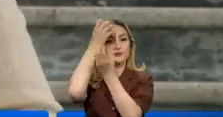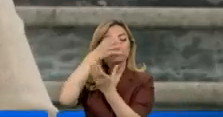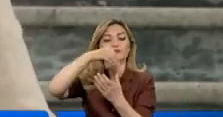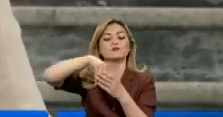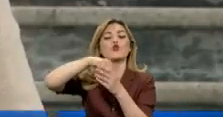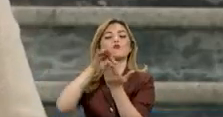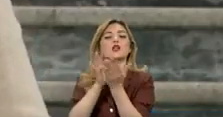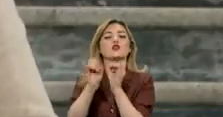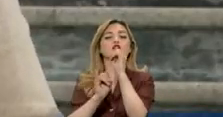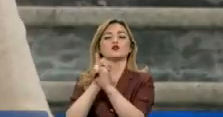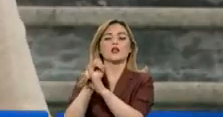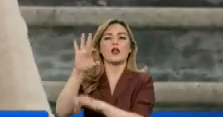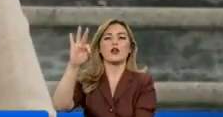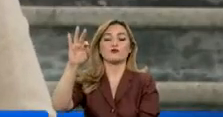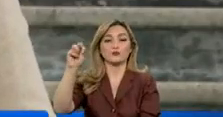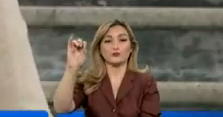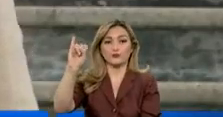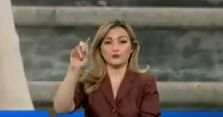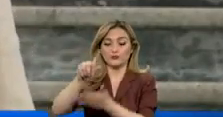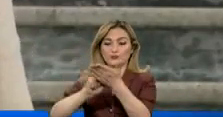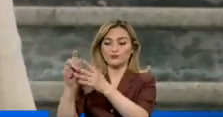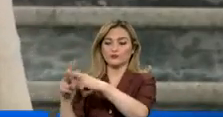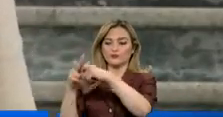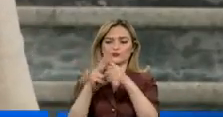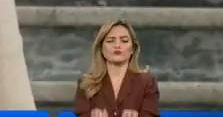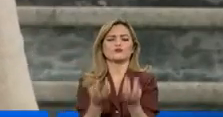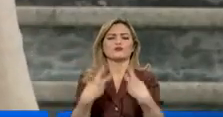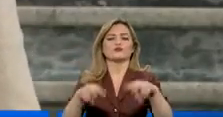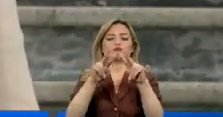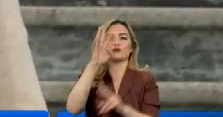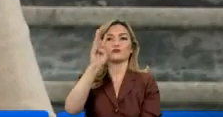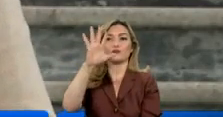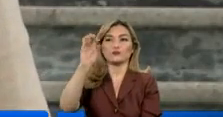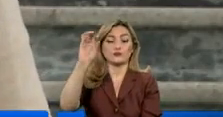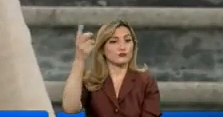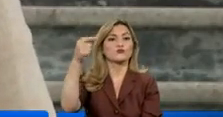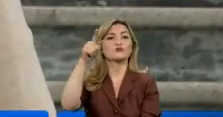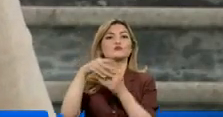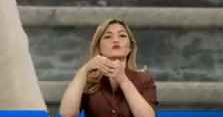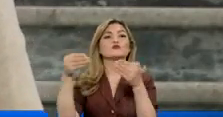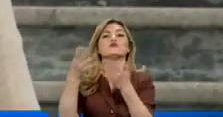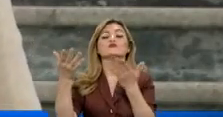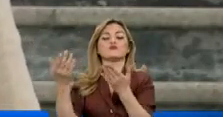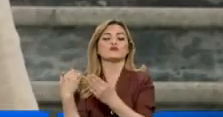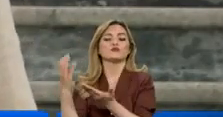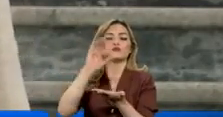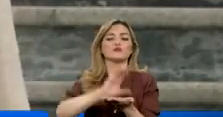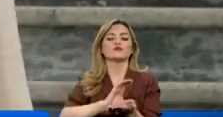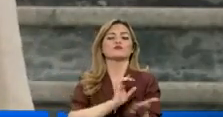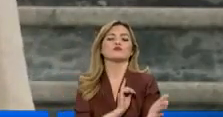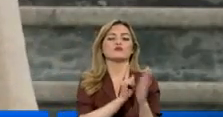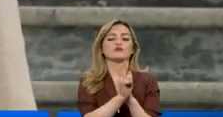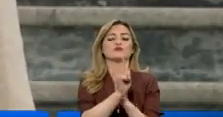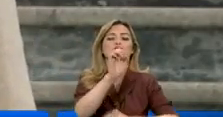Internacional aprobó un crédito para el Ecuador. Se trata de 6.500 millones de dólares que vendrán a nuestro país y que seguramente